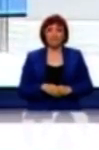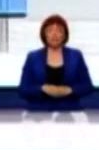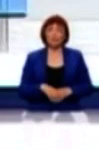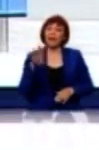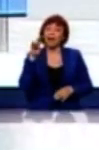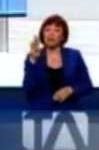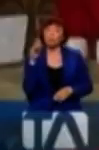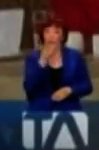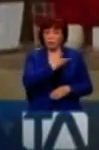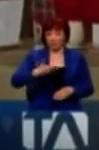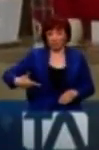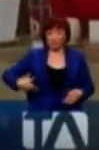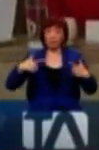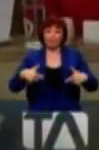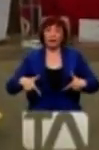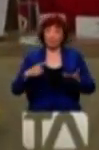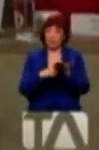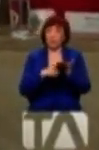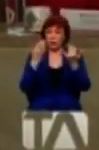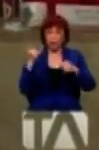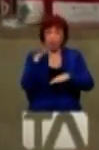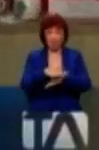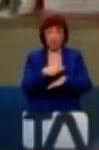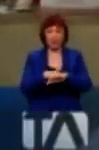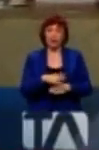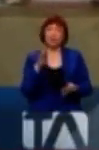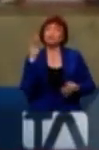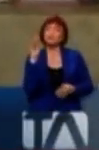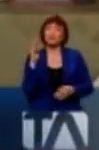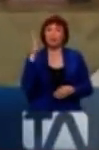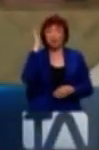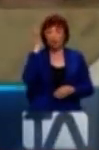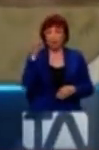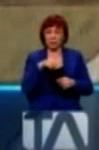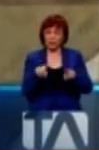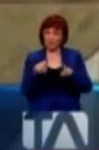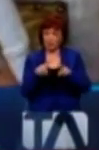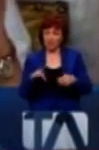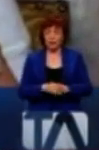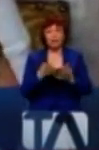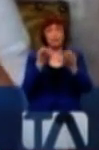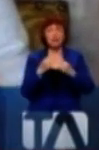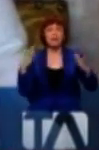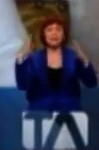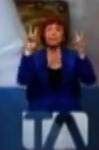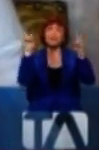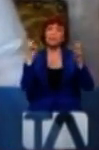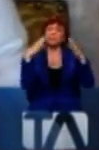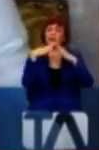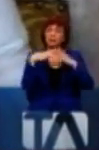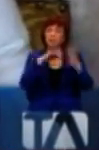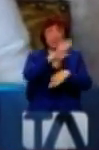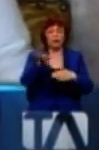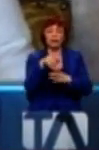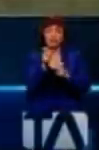González se reunió esta tarde con las esposas de los alcaldes de la Sierra Centro para socializar el plan Casa para Todos, que busca beneficiar con